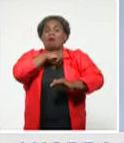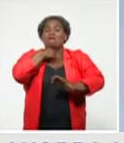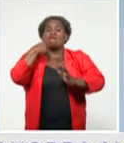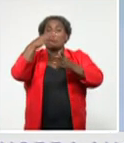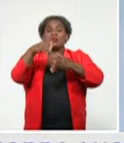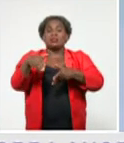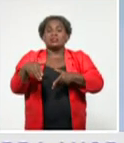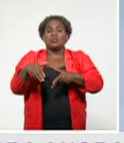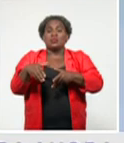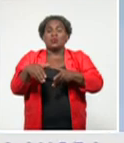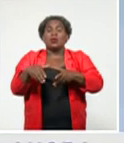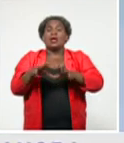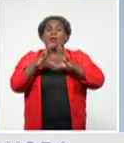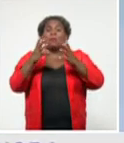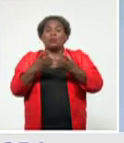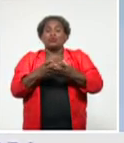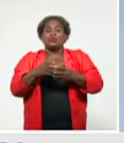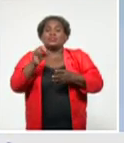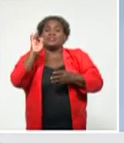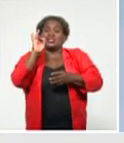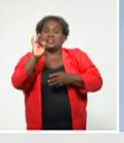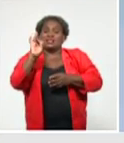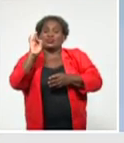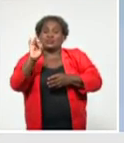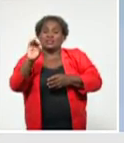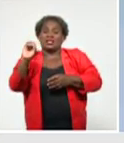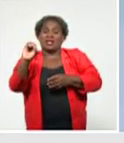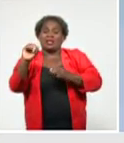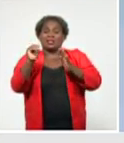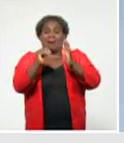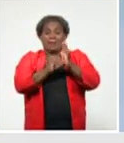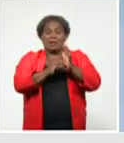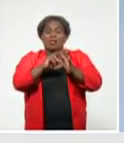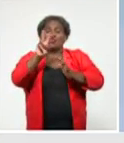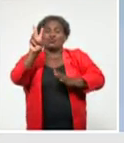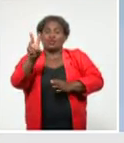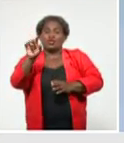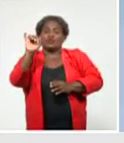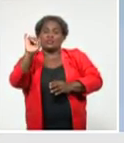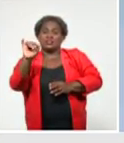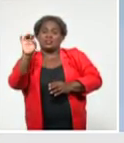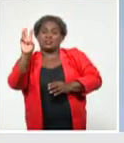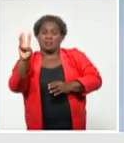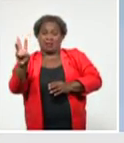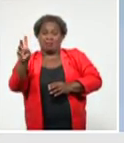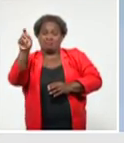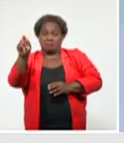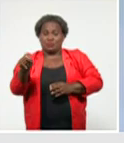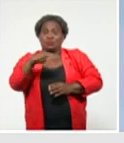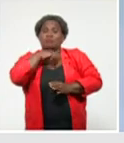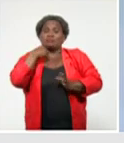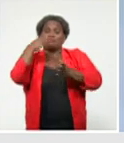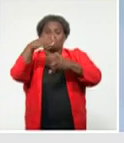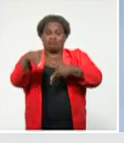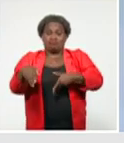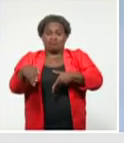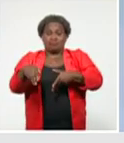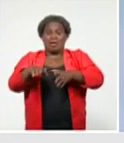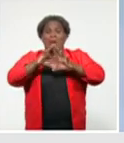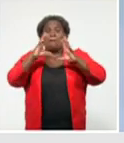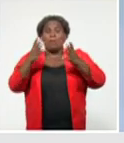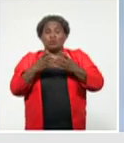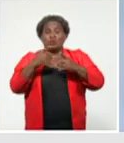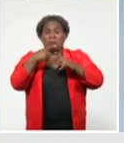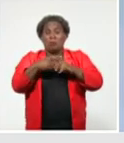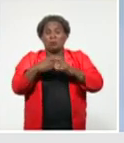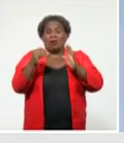a 770.263 fallecidos. Esto hace que para el mundo la letalidad